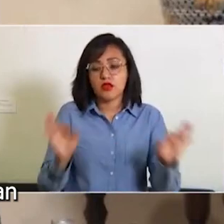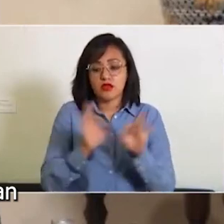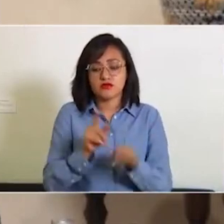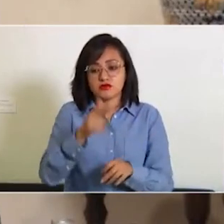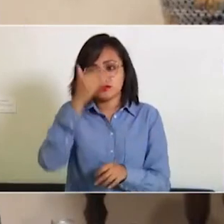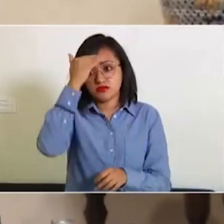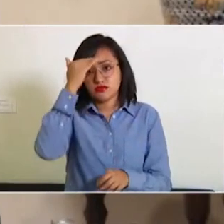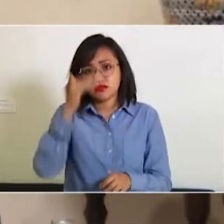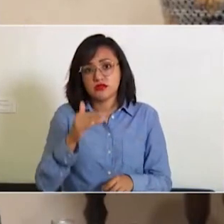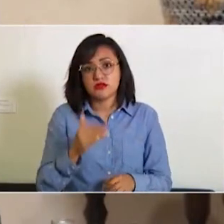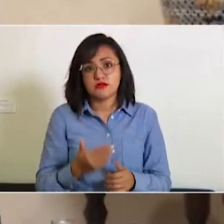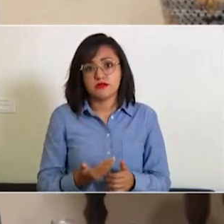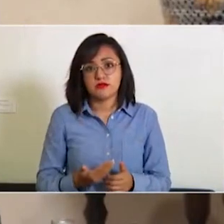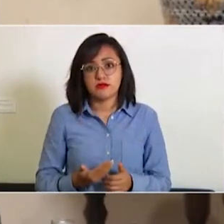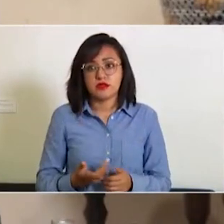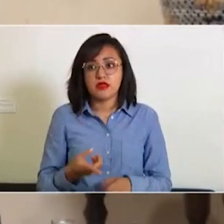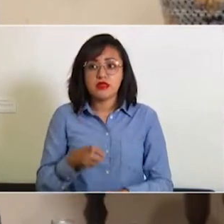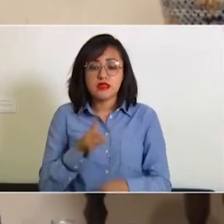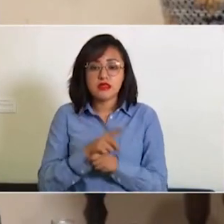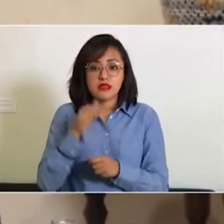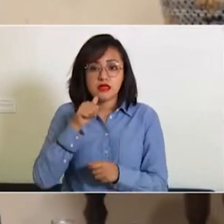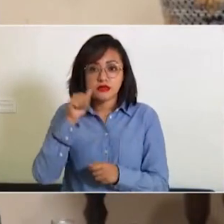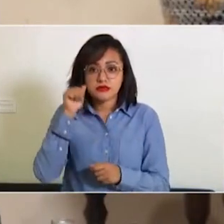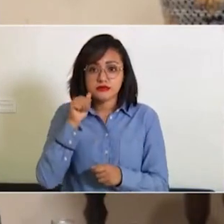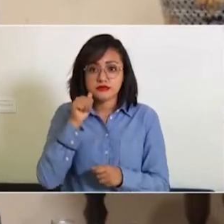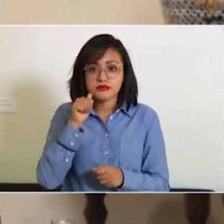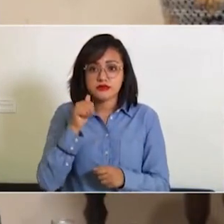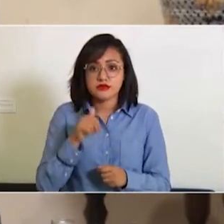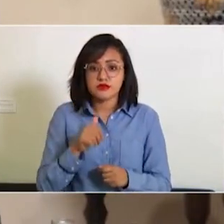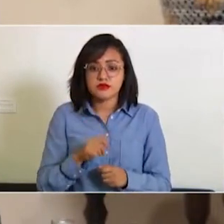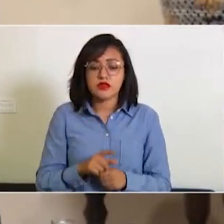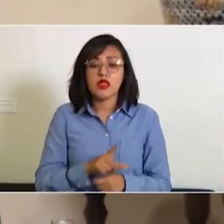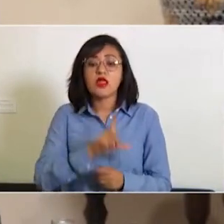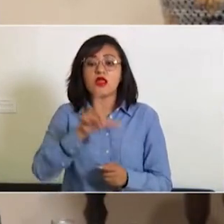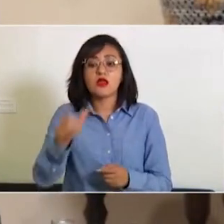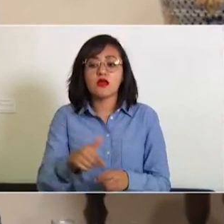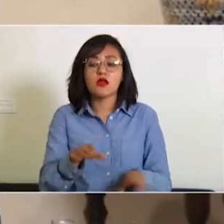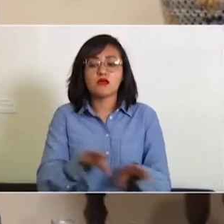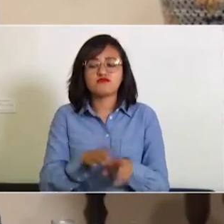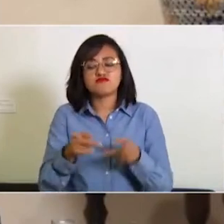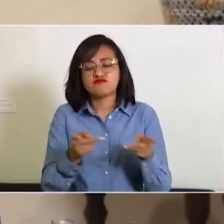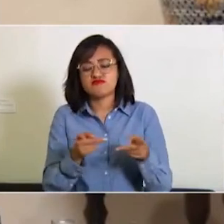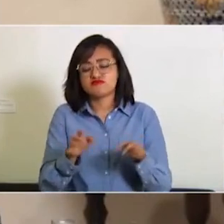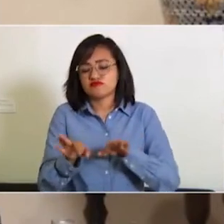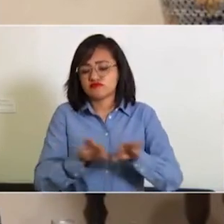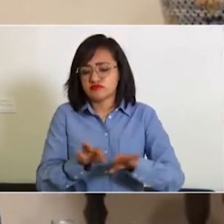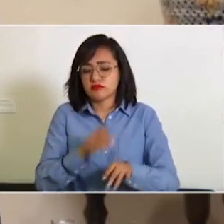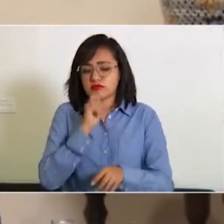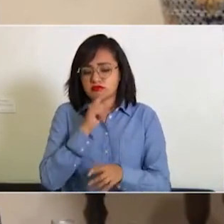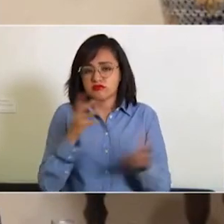que sepan que el día de ayer, después de gestiones que se llevaron a cabo